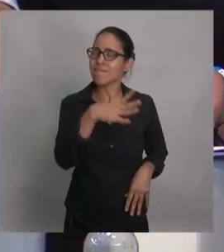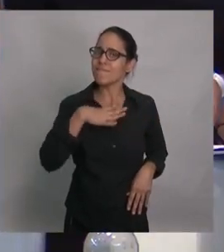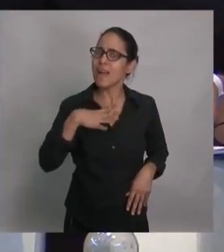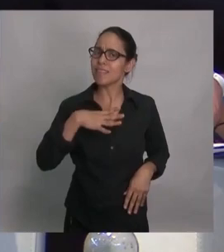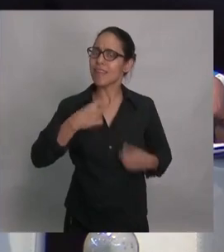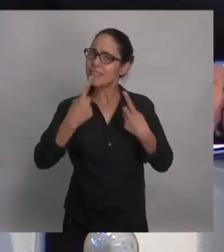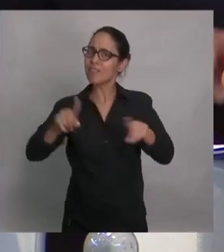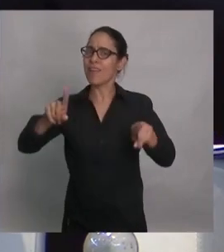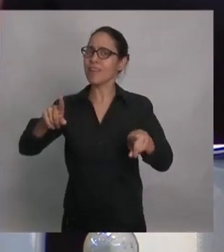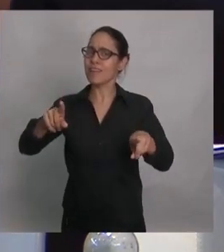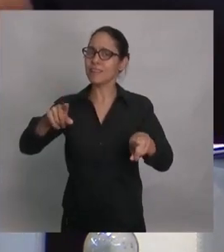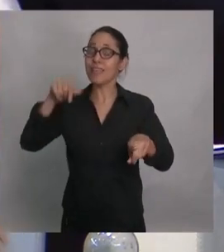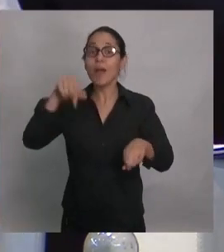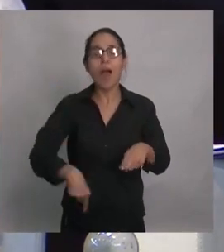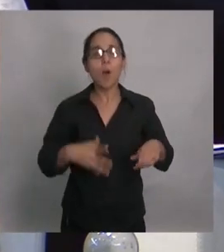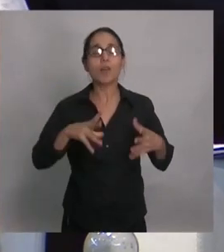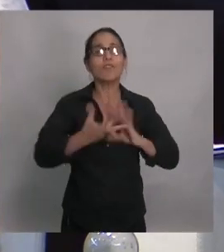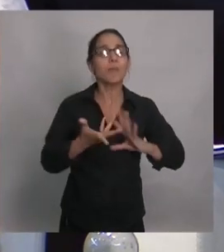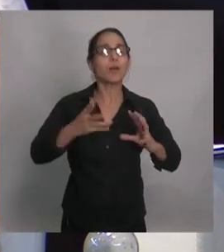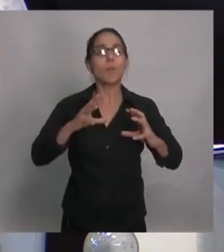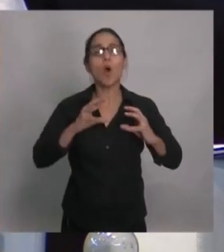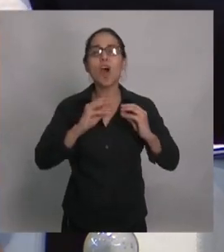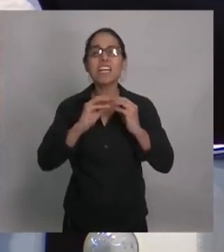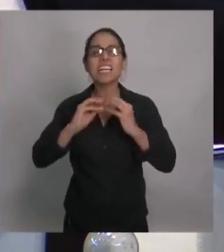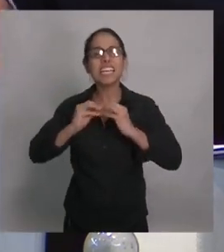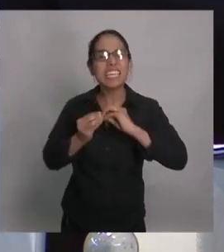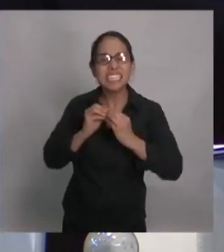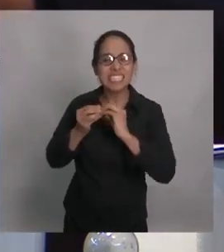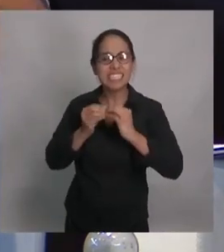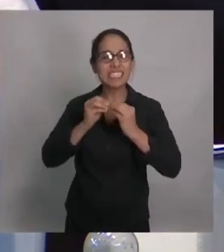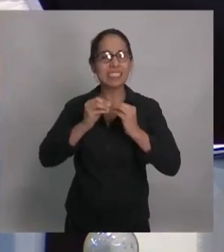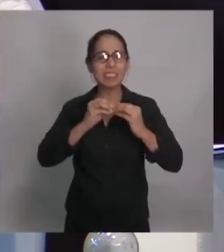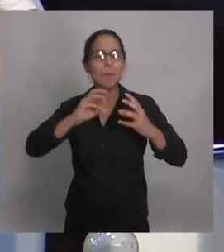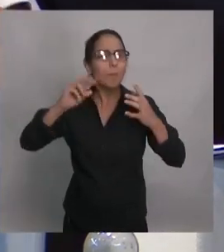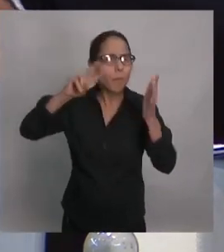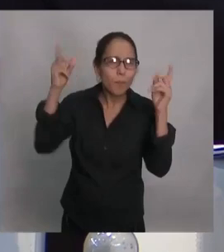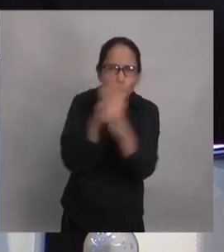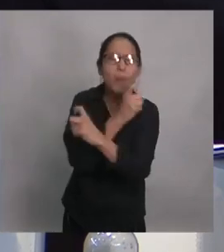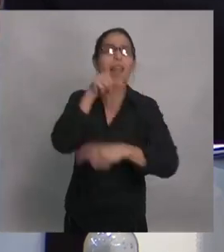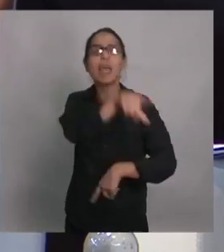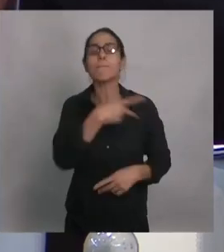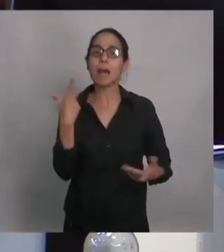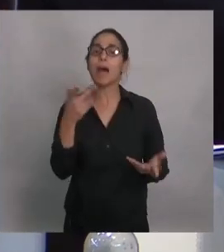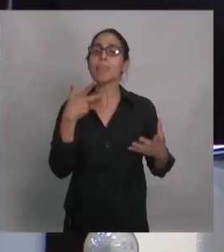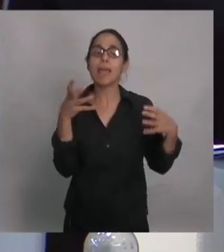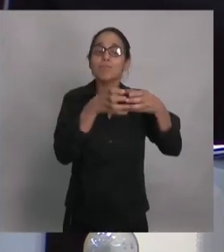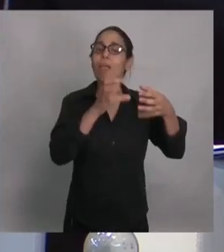Y esa crisis de la democracia burguesa se expresa, entre otras cosas,